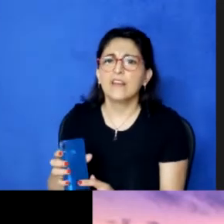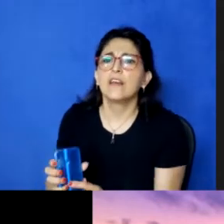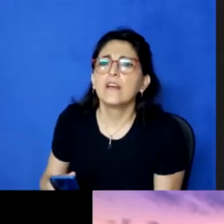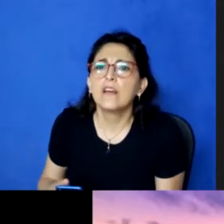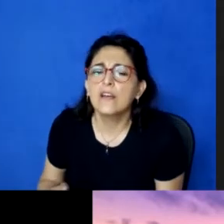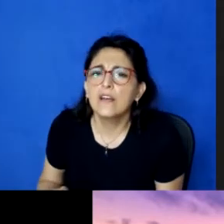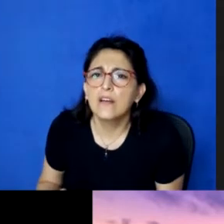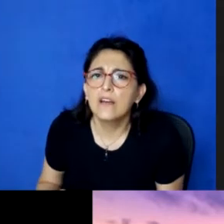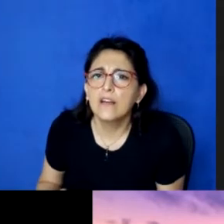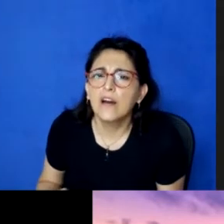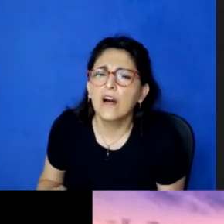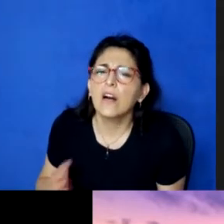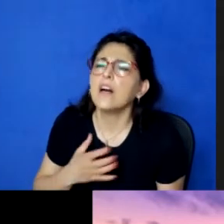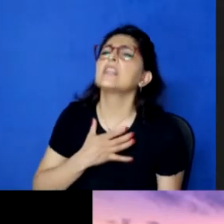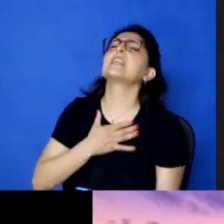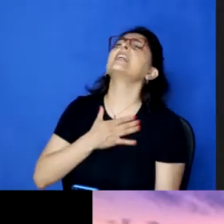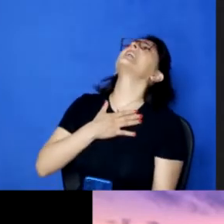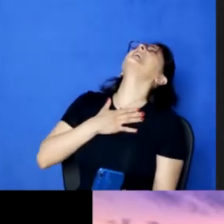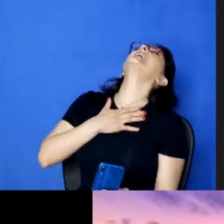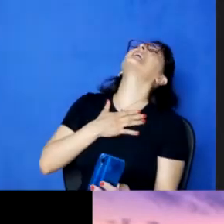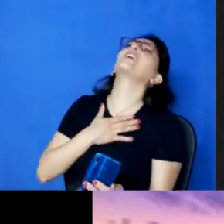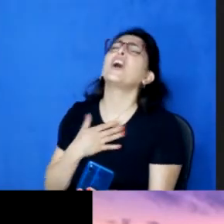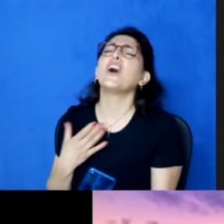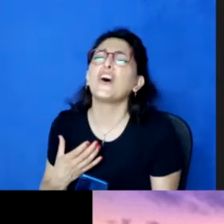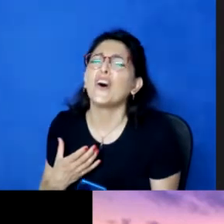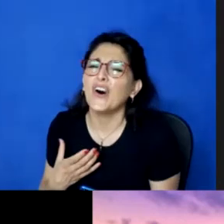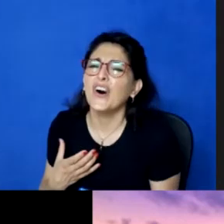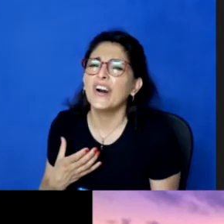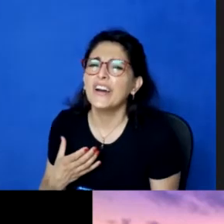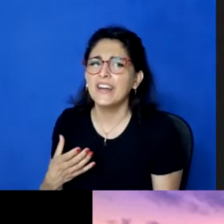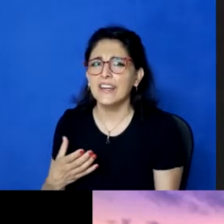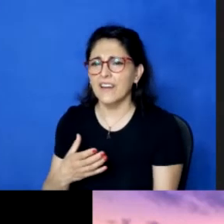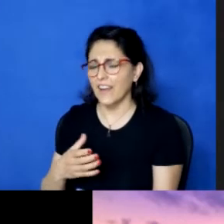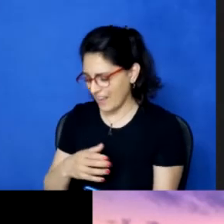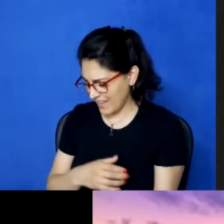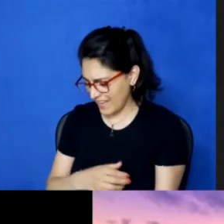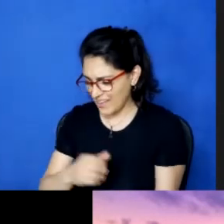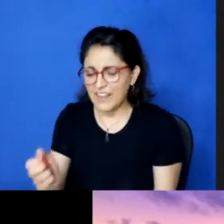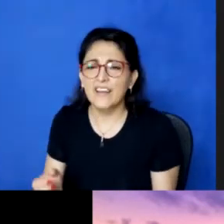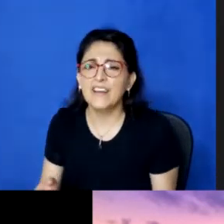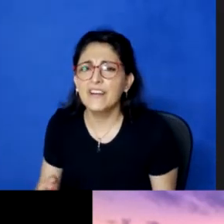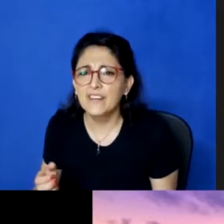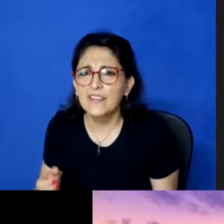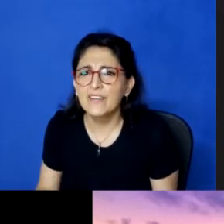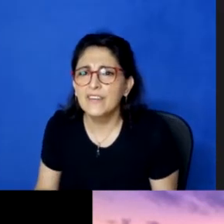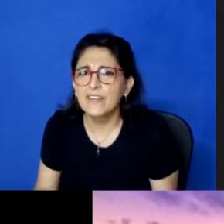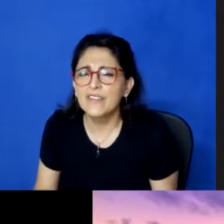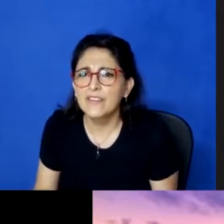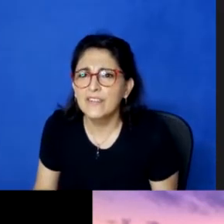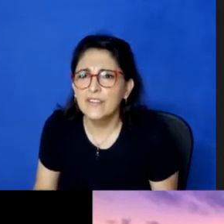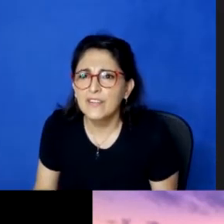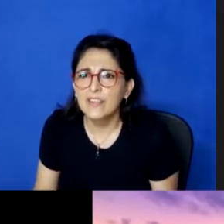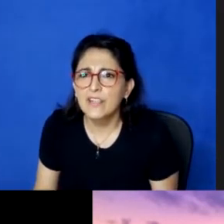la sfogliatella. ¡Ay, qué rico! ¿Viste cómo es? Esto, ahora vamos a compartir las cosas